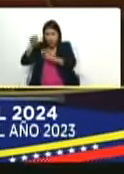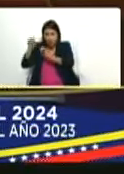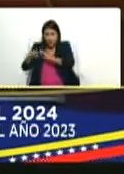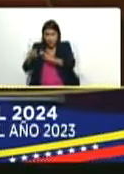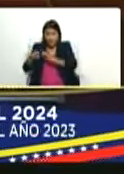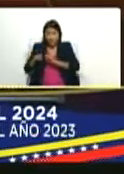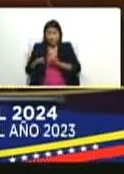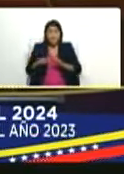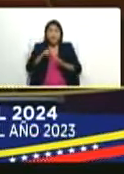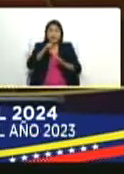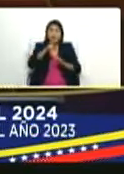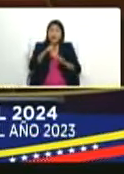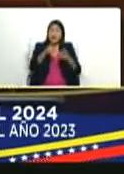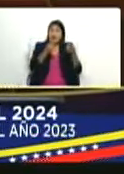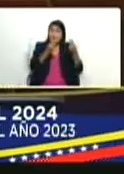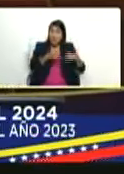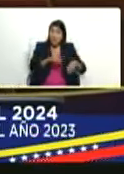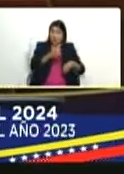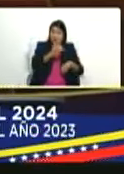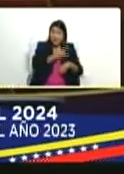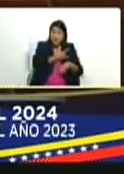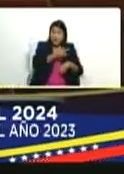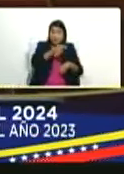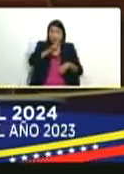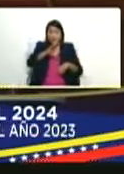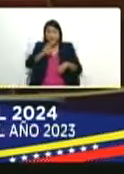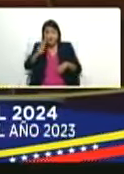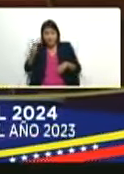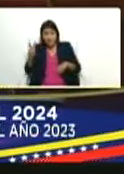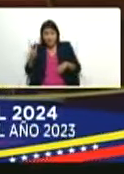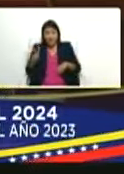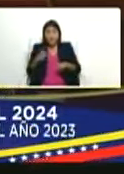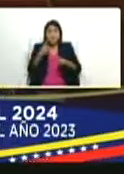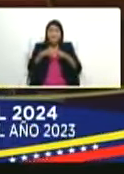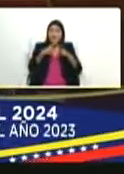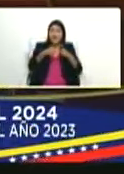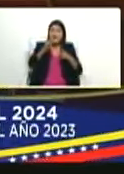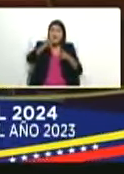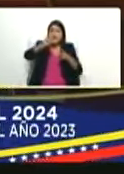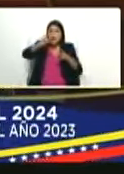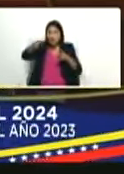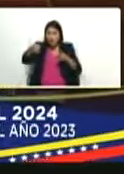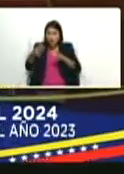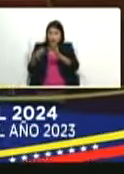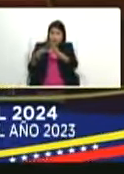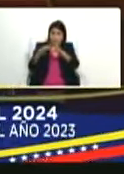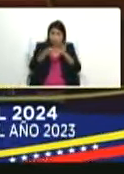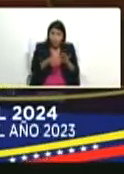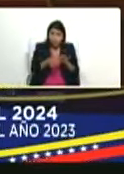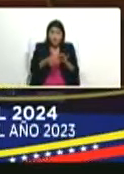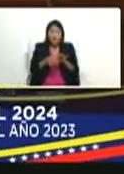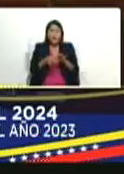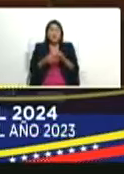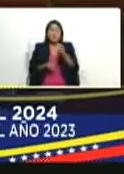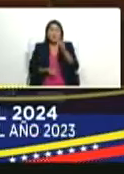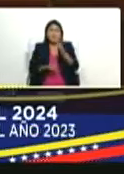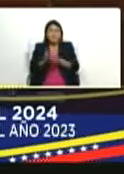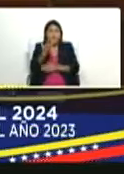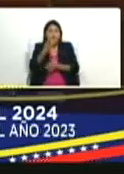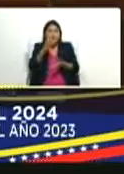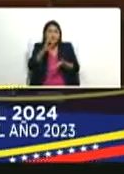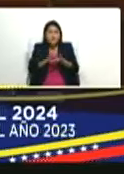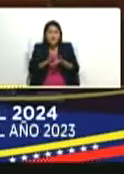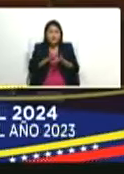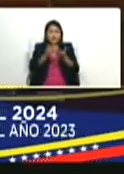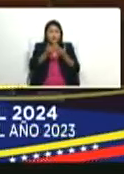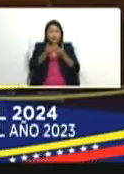del convenio suscrito entre la Universidad Bolivariana de Venezuela y el Tribunal Supremo de Justicia, se acompañó el proceso de creación de Centro de Estudios